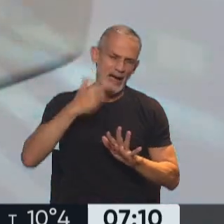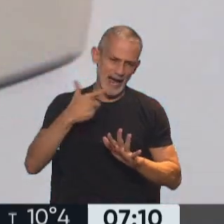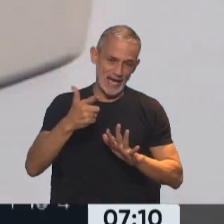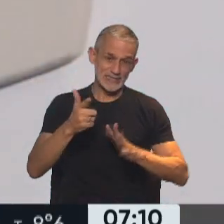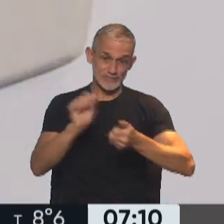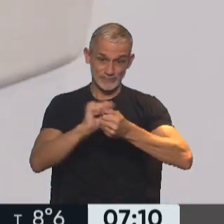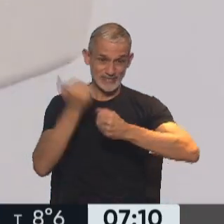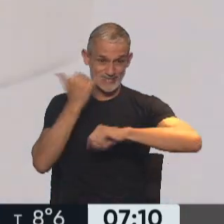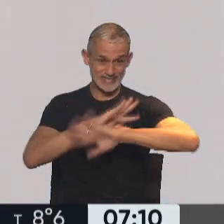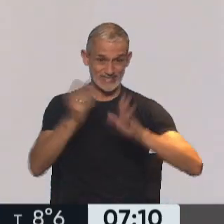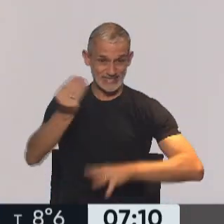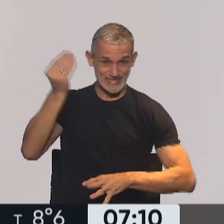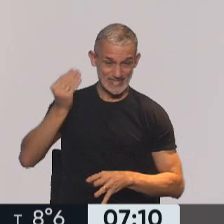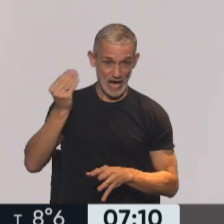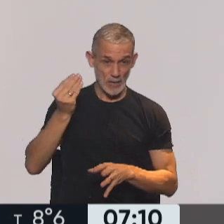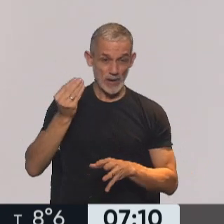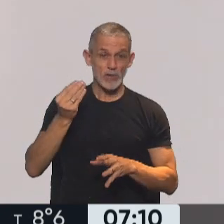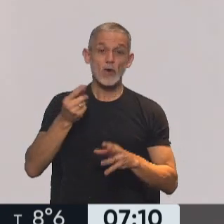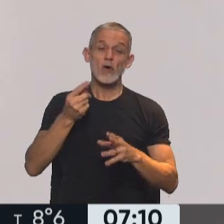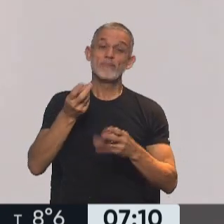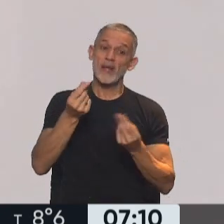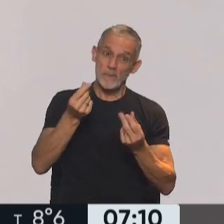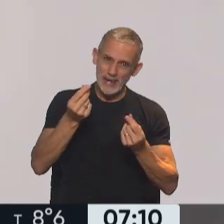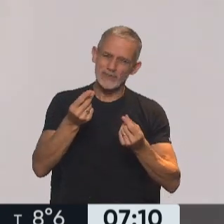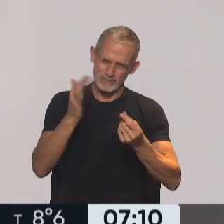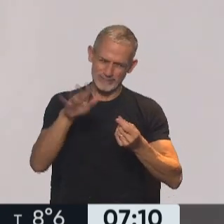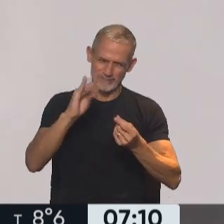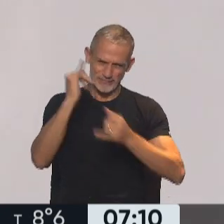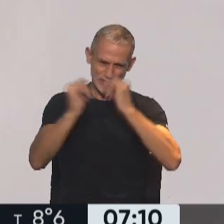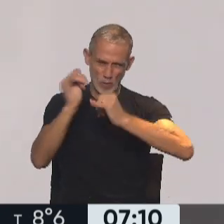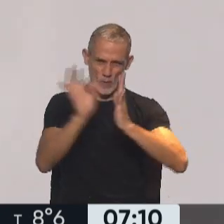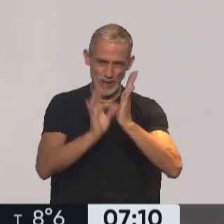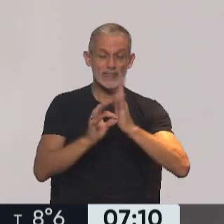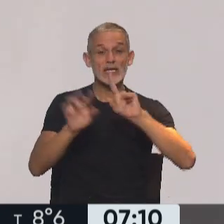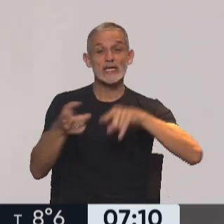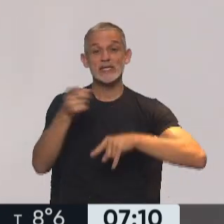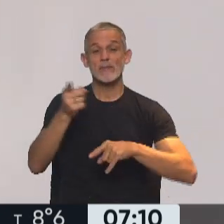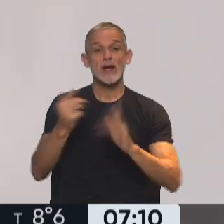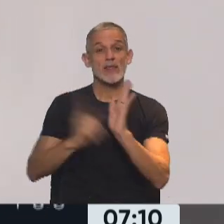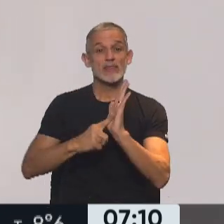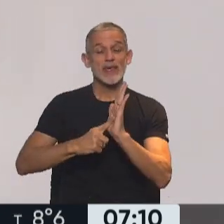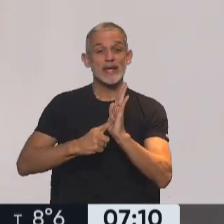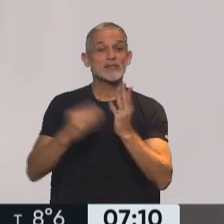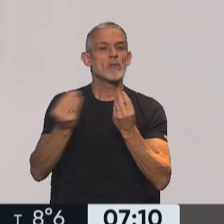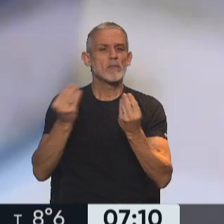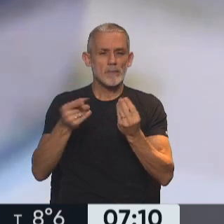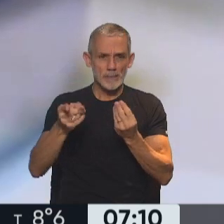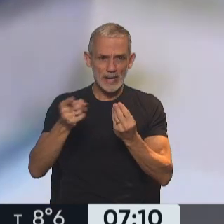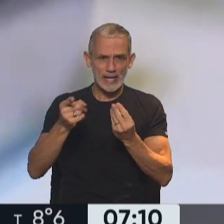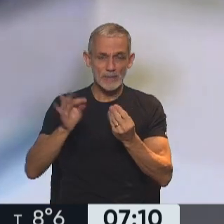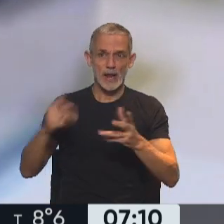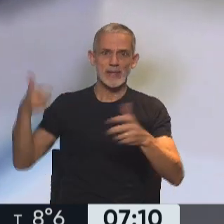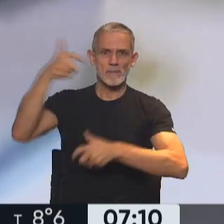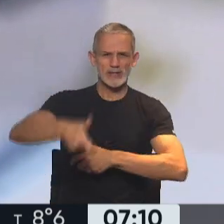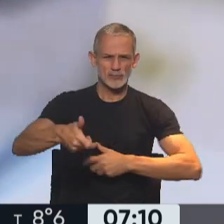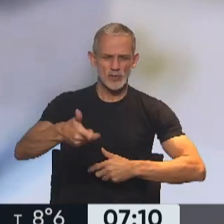salió este sábado salió tanto tema tarifas, que ahora lo vamos a estar detallando, como también el decreto para las